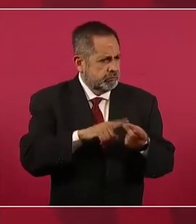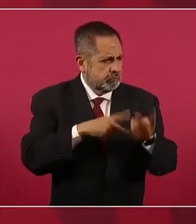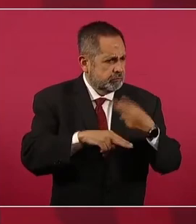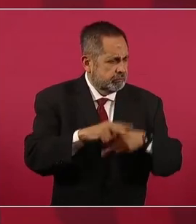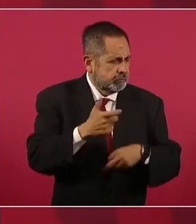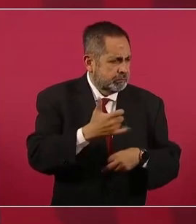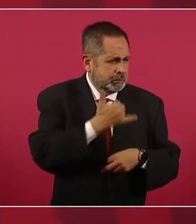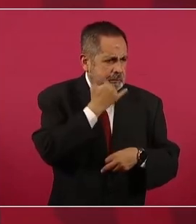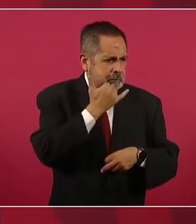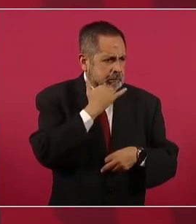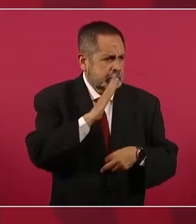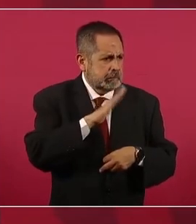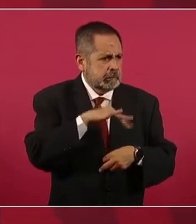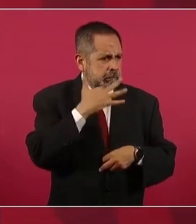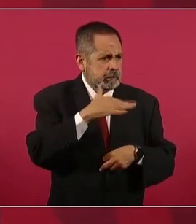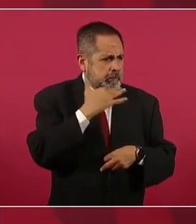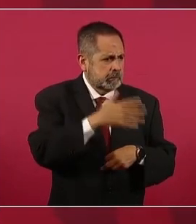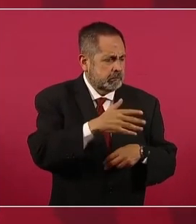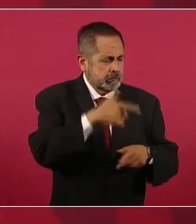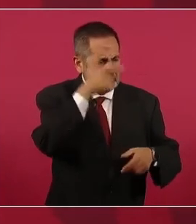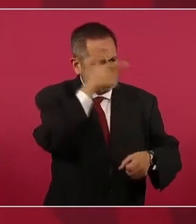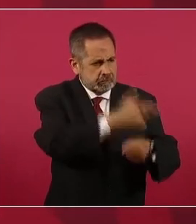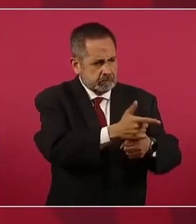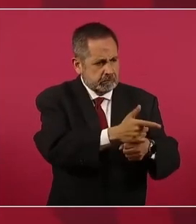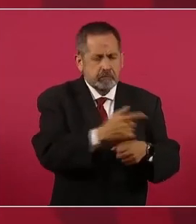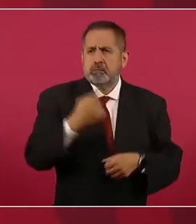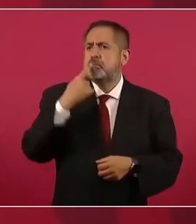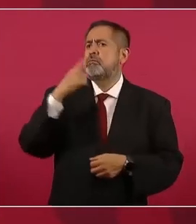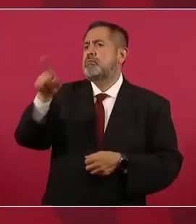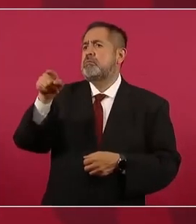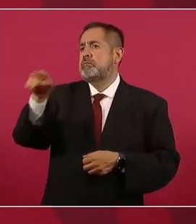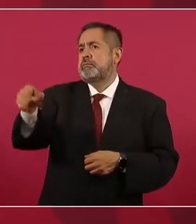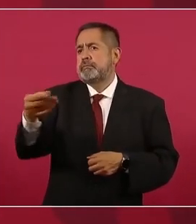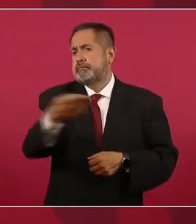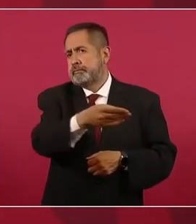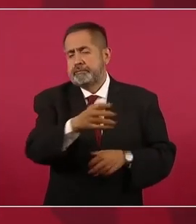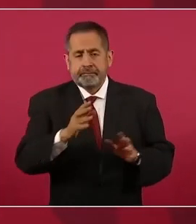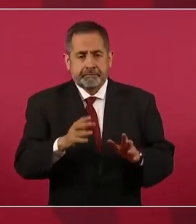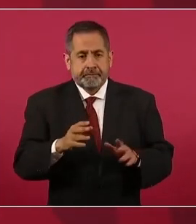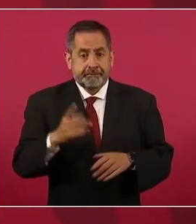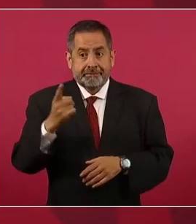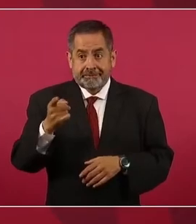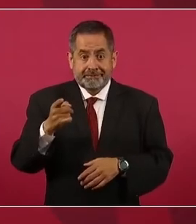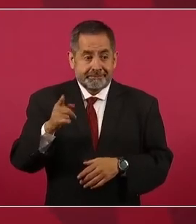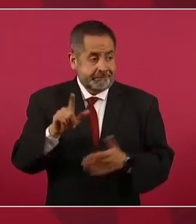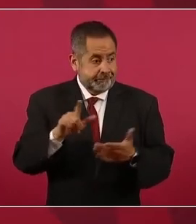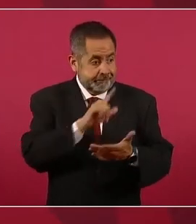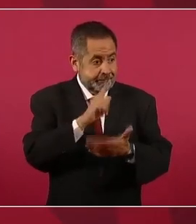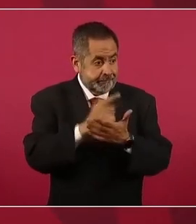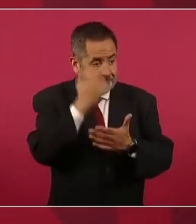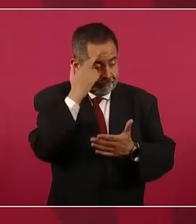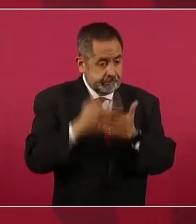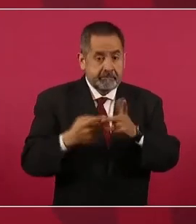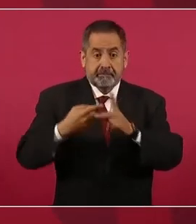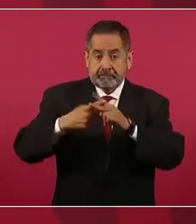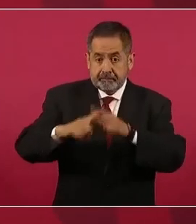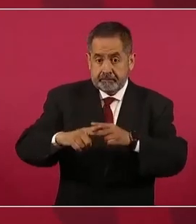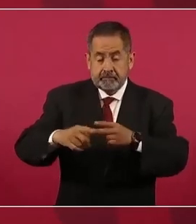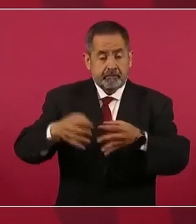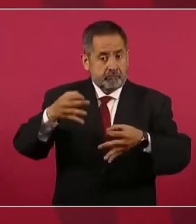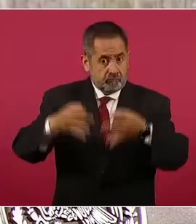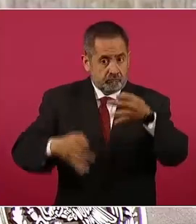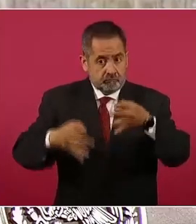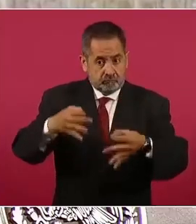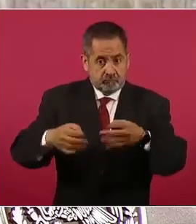ilícita, por ese delito. Y para que ese delito sea judicializado en